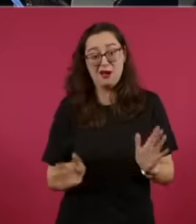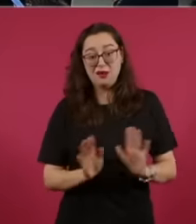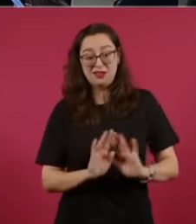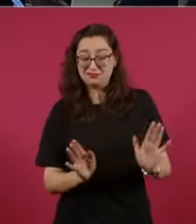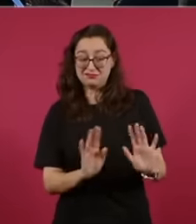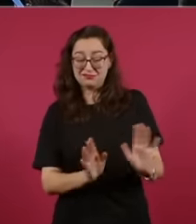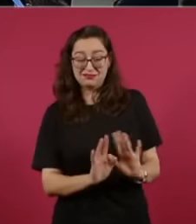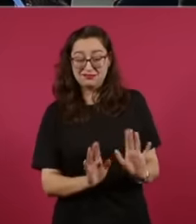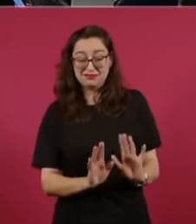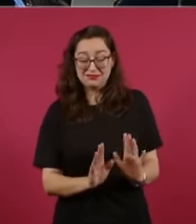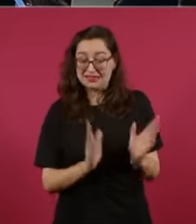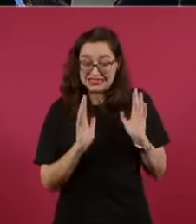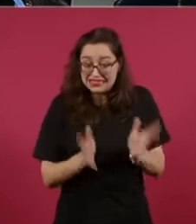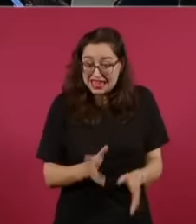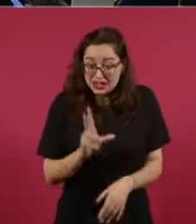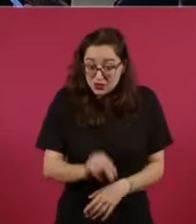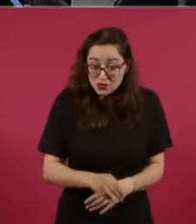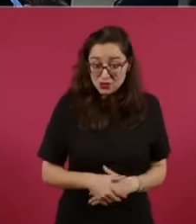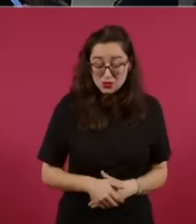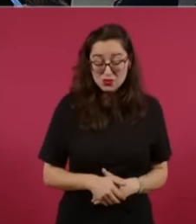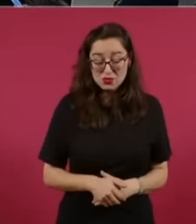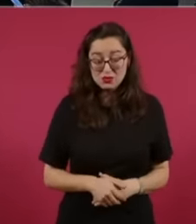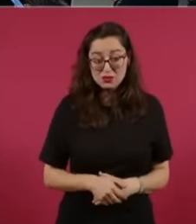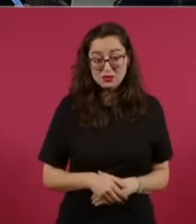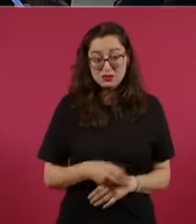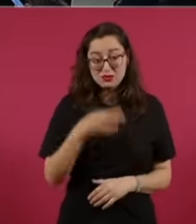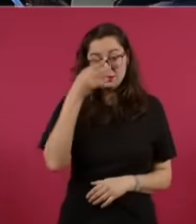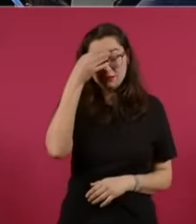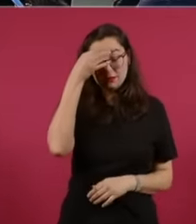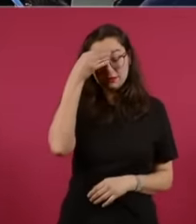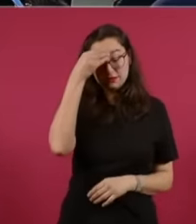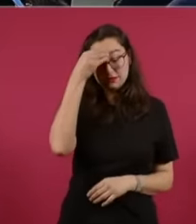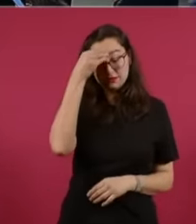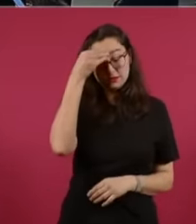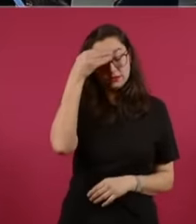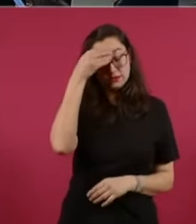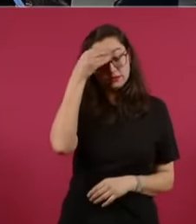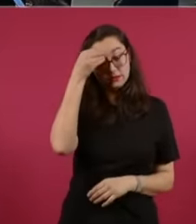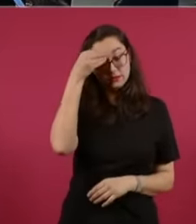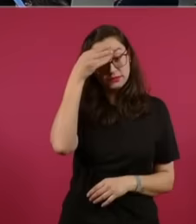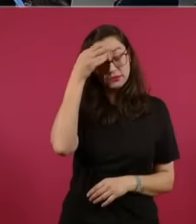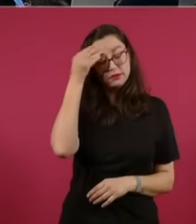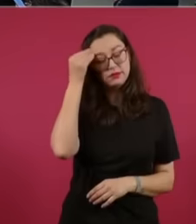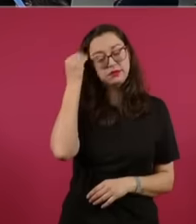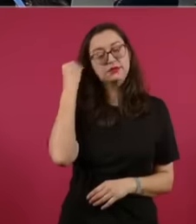y que están pensando como